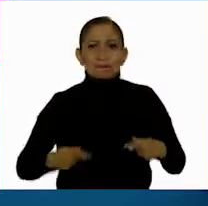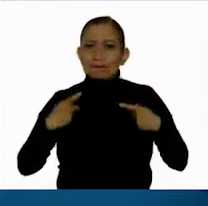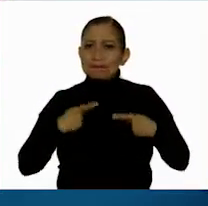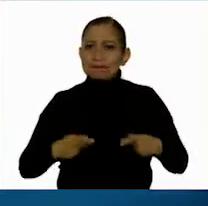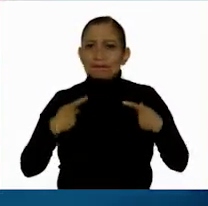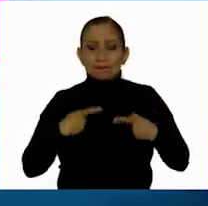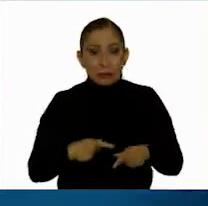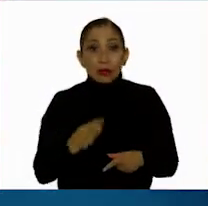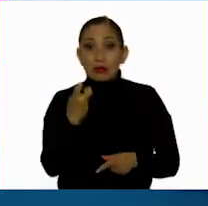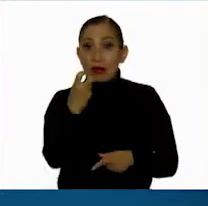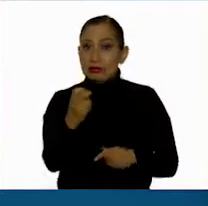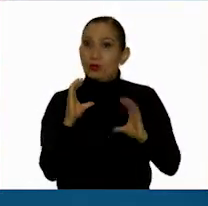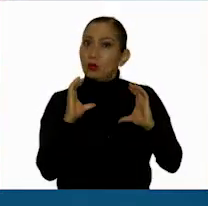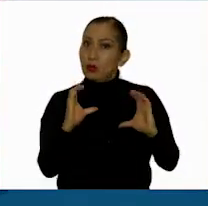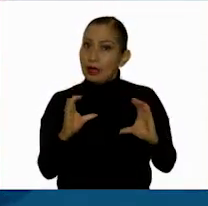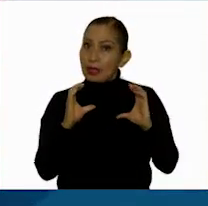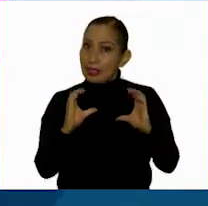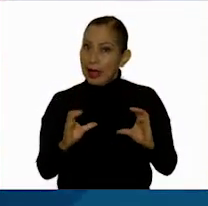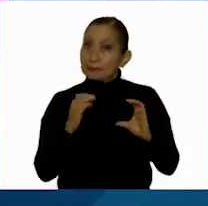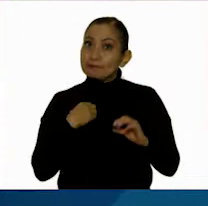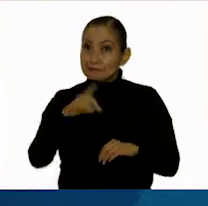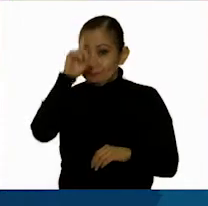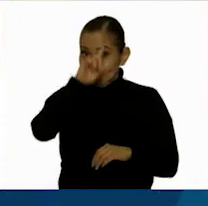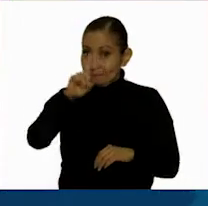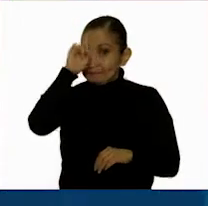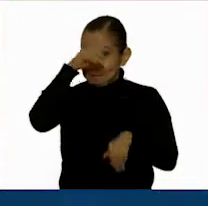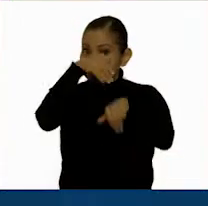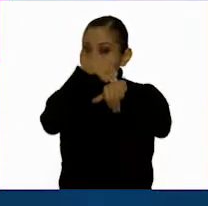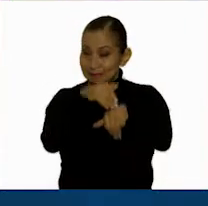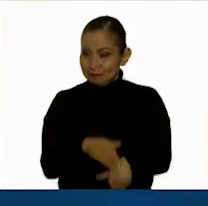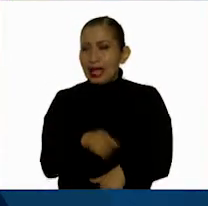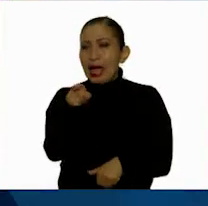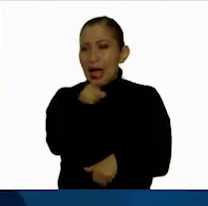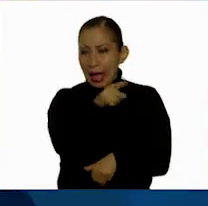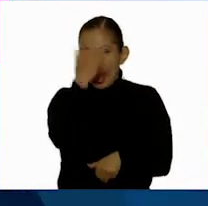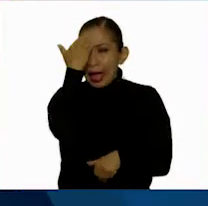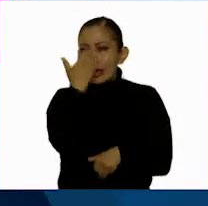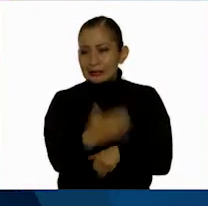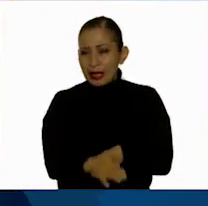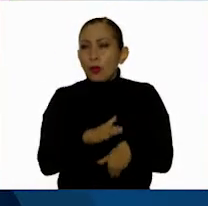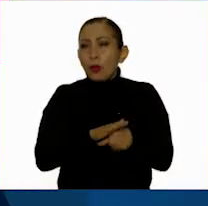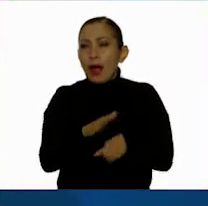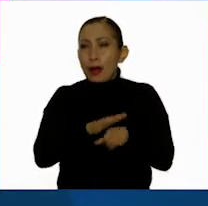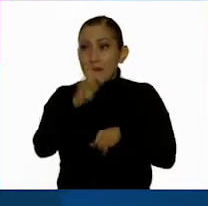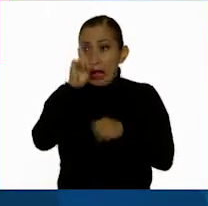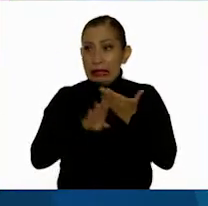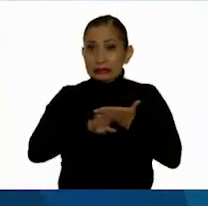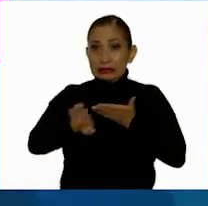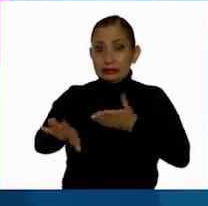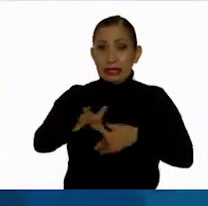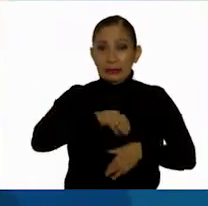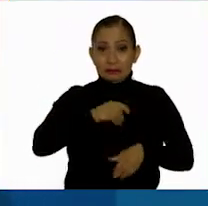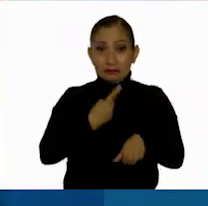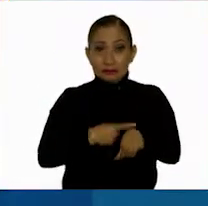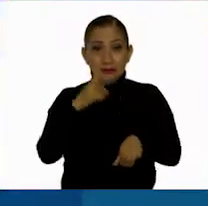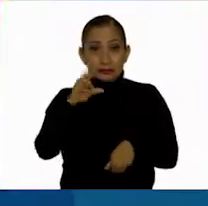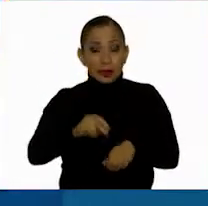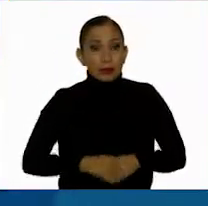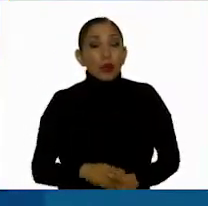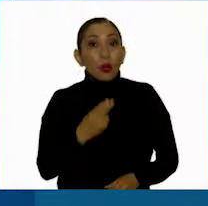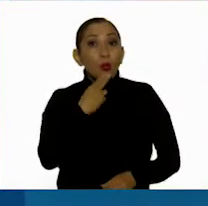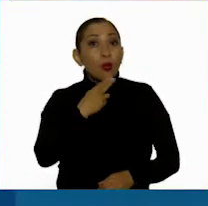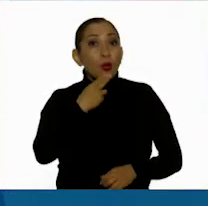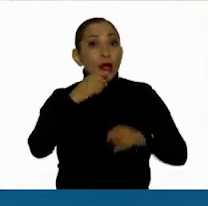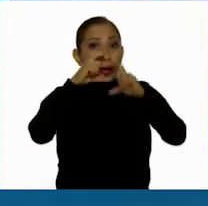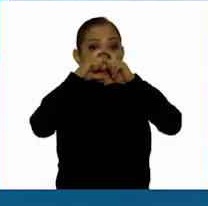personas. Por eso hay que continuar cuidándonos siguiendo las buenas prácticas que ya todos conocemos para evitar contagiarnos.